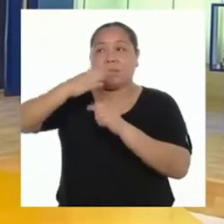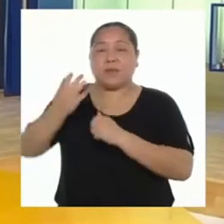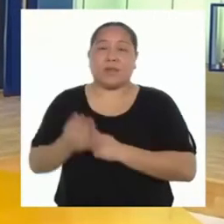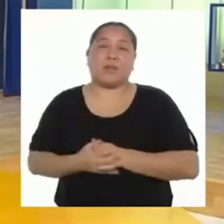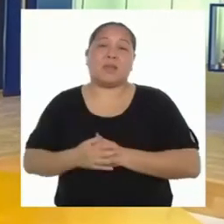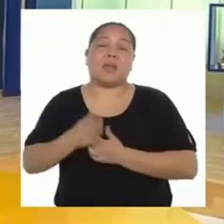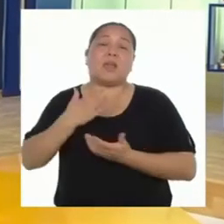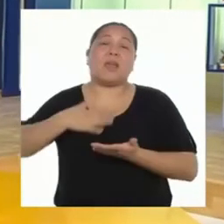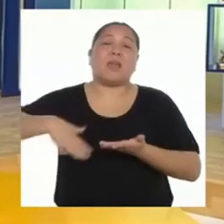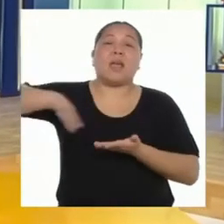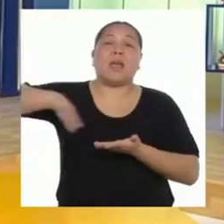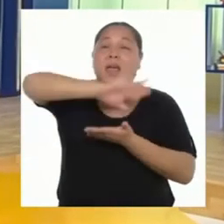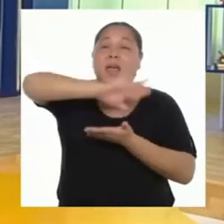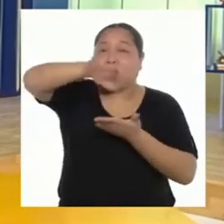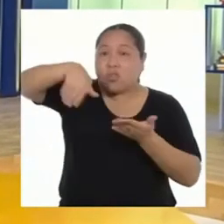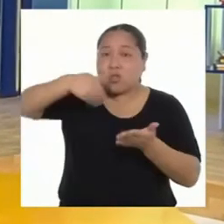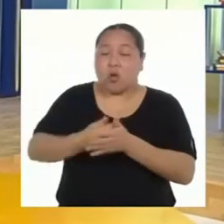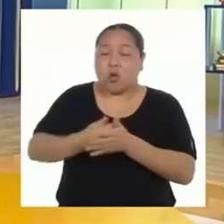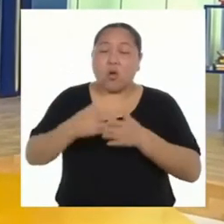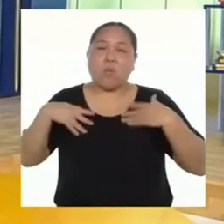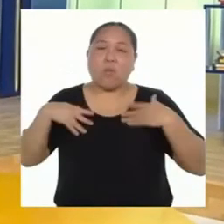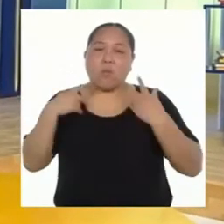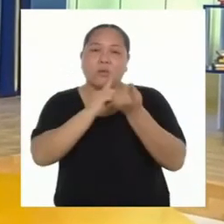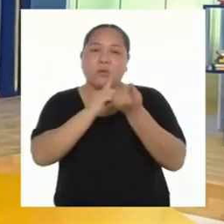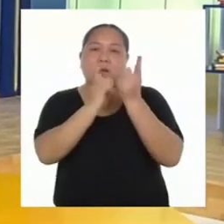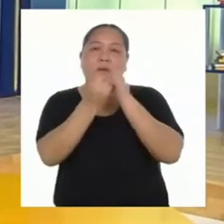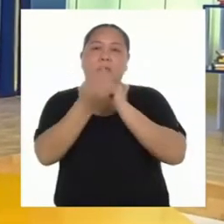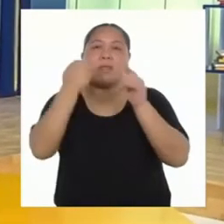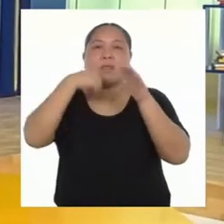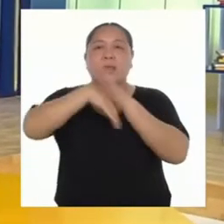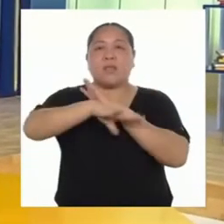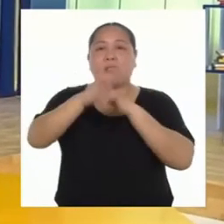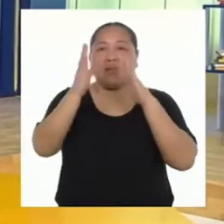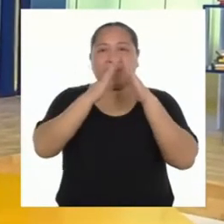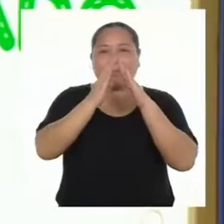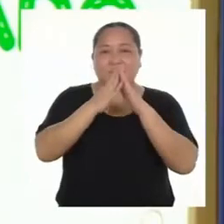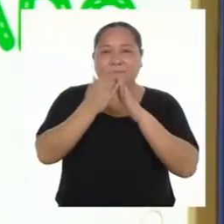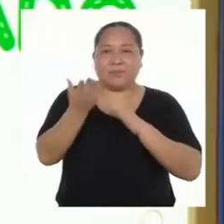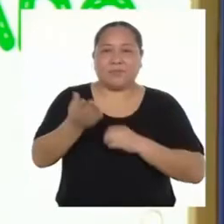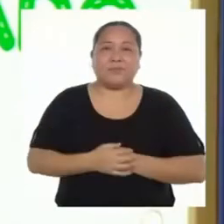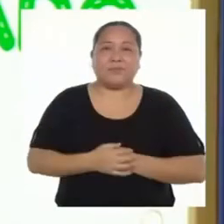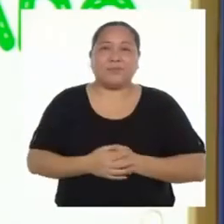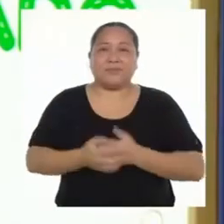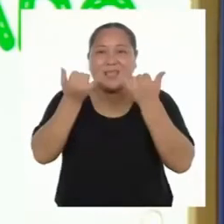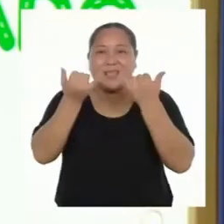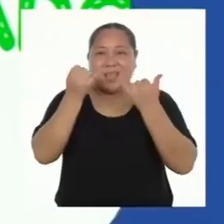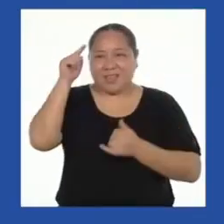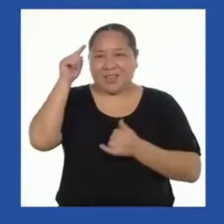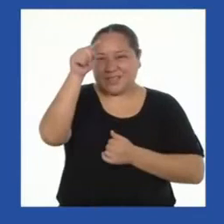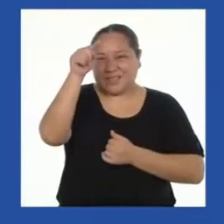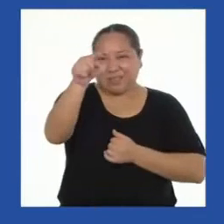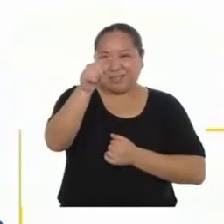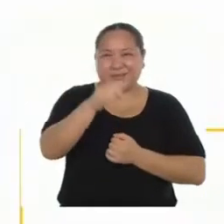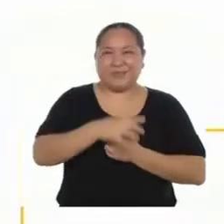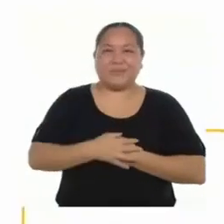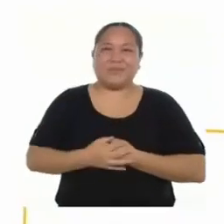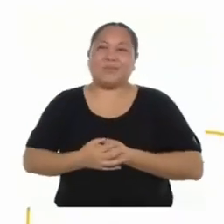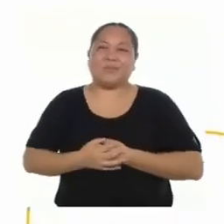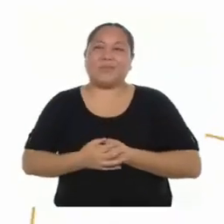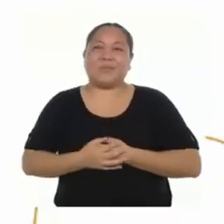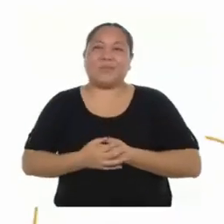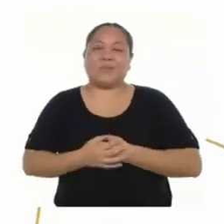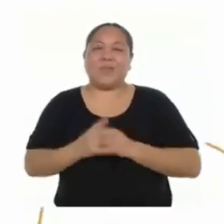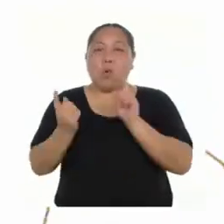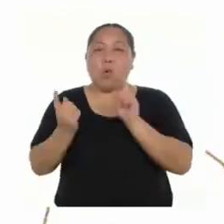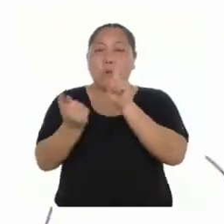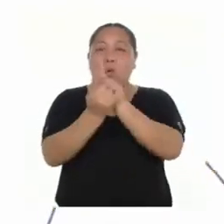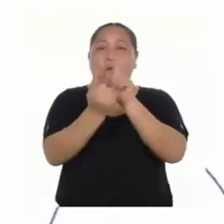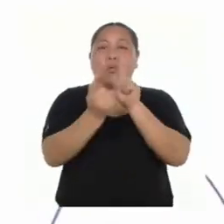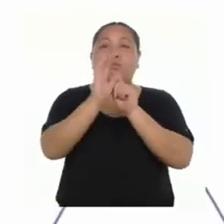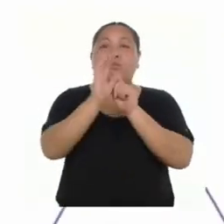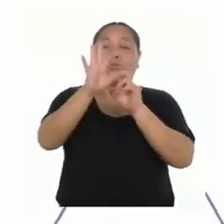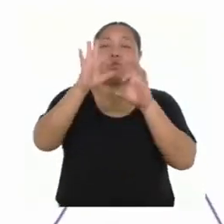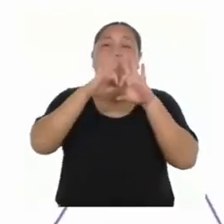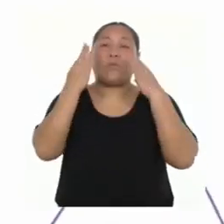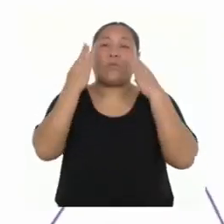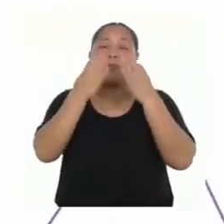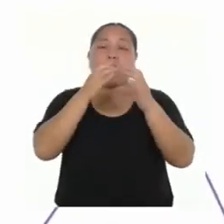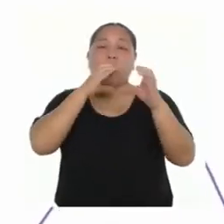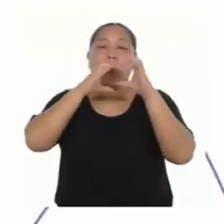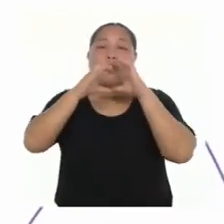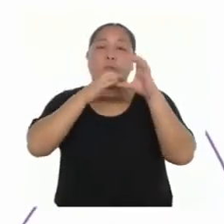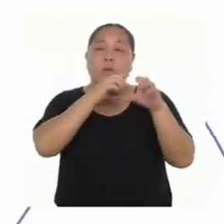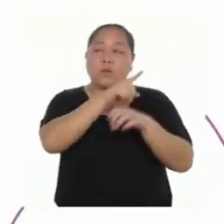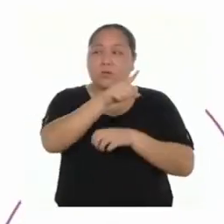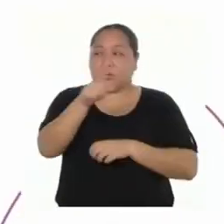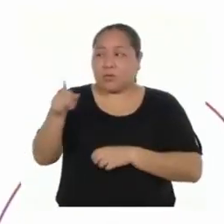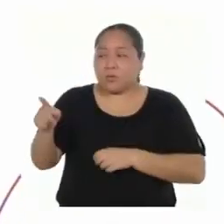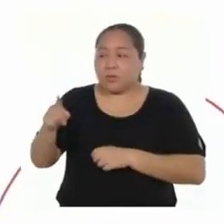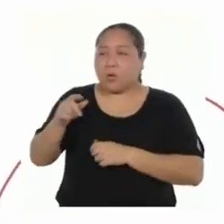ambiente y que todos podemos hacer el cambio desde nuestros hogares. Ahora te toca a ti. Reúnete con tu familia y conversa con